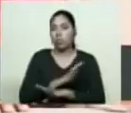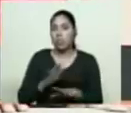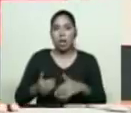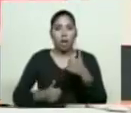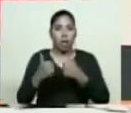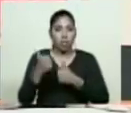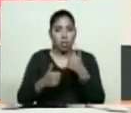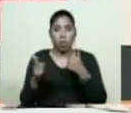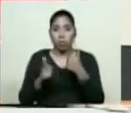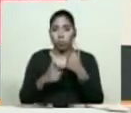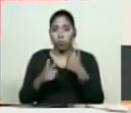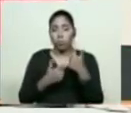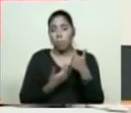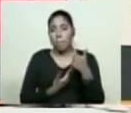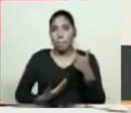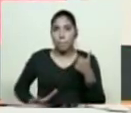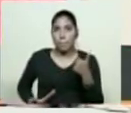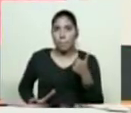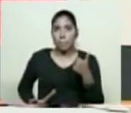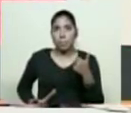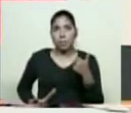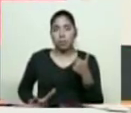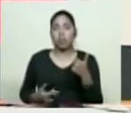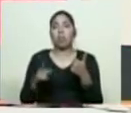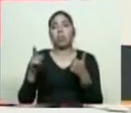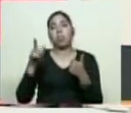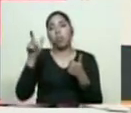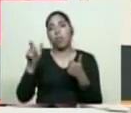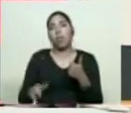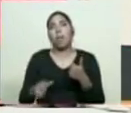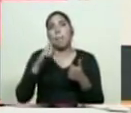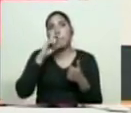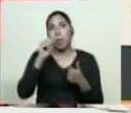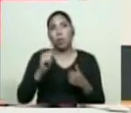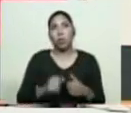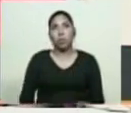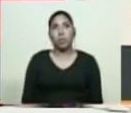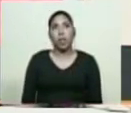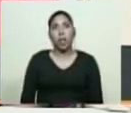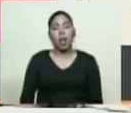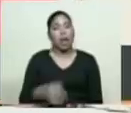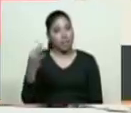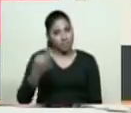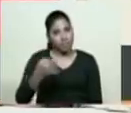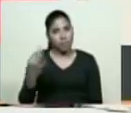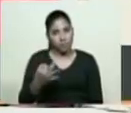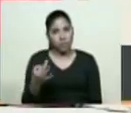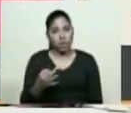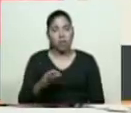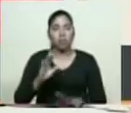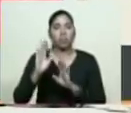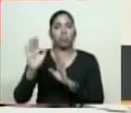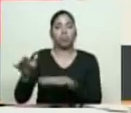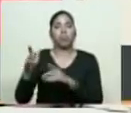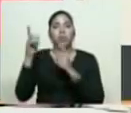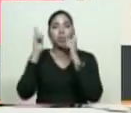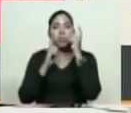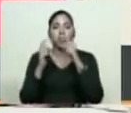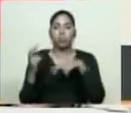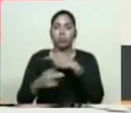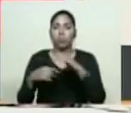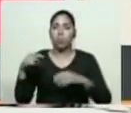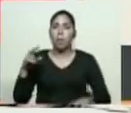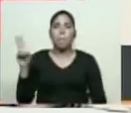Candidato del PSUV, y no solo del PSUV, sino de las fuerzas revolucionarias. Los verdaderos chavistas, vamos a apoyar a Nicolás Maduro en la